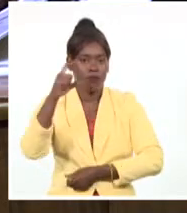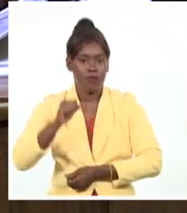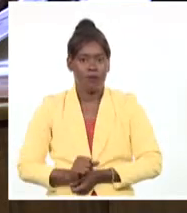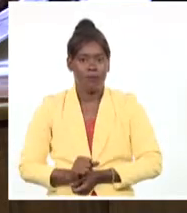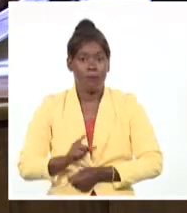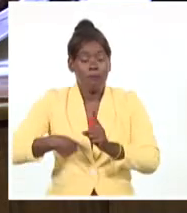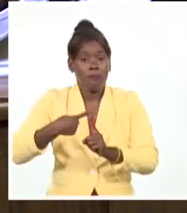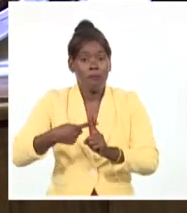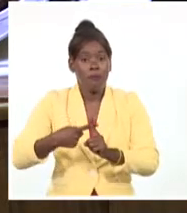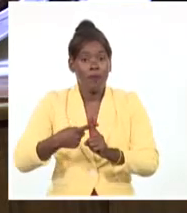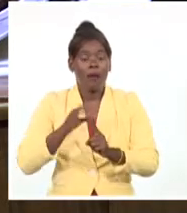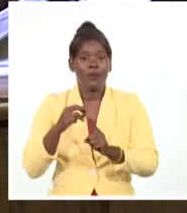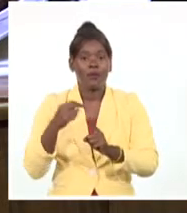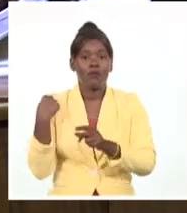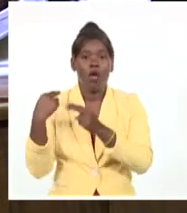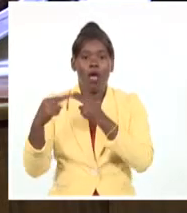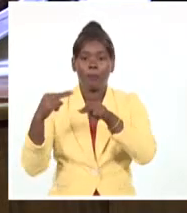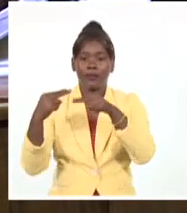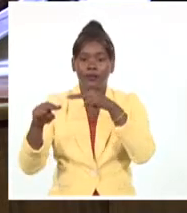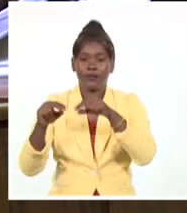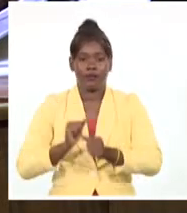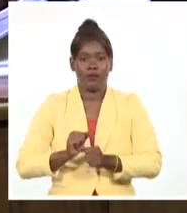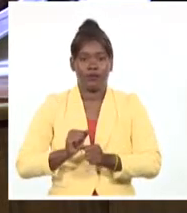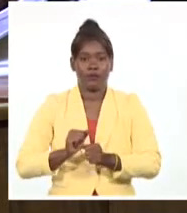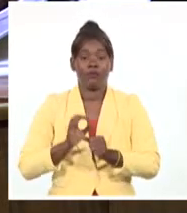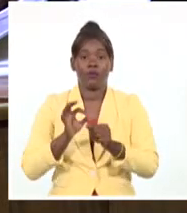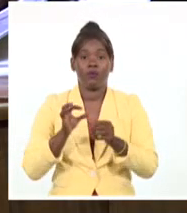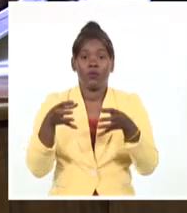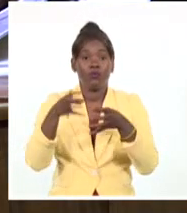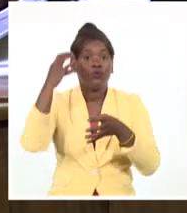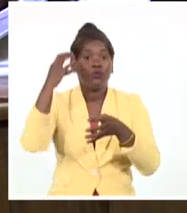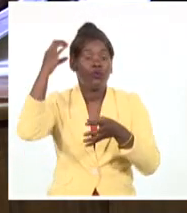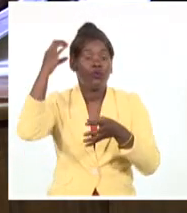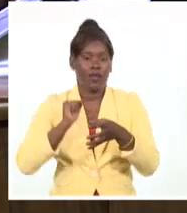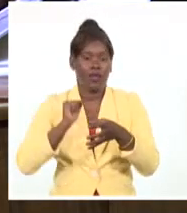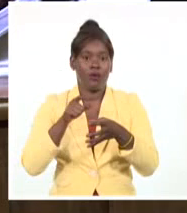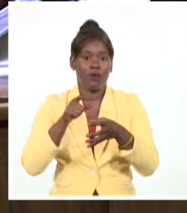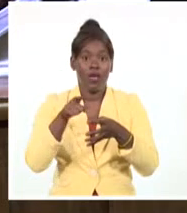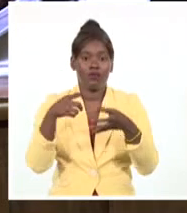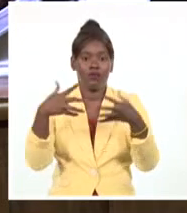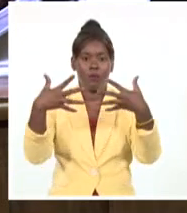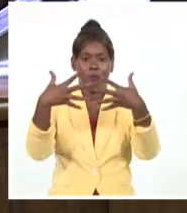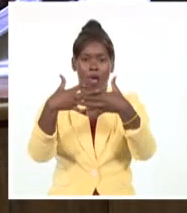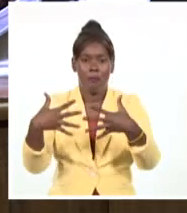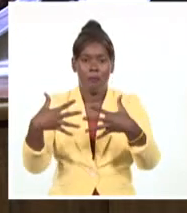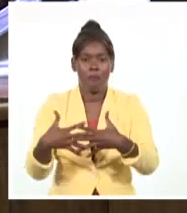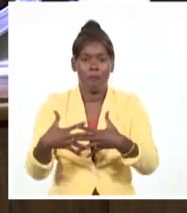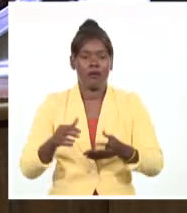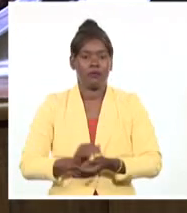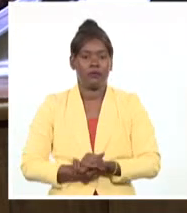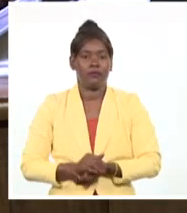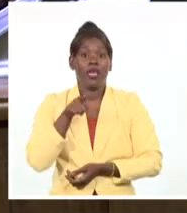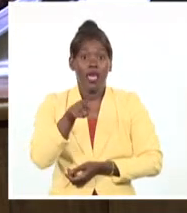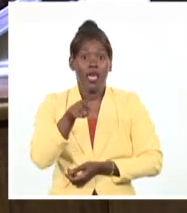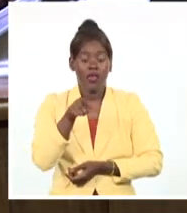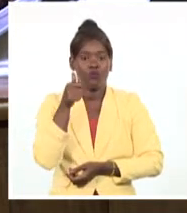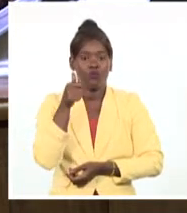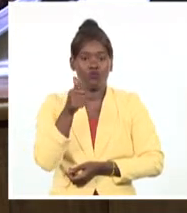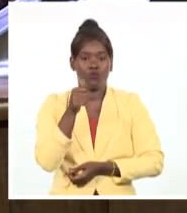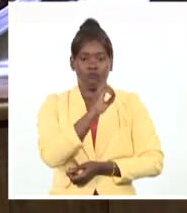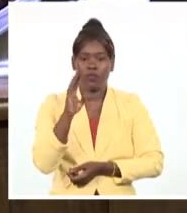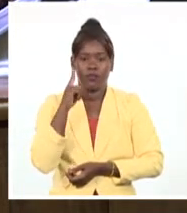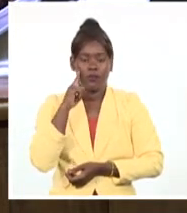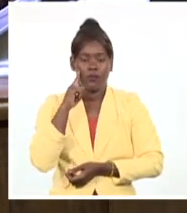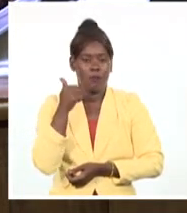estratégica que tiene el trabajo del poder popular. Ustedes pueden dar ejemplo al mundo de